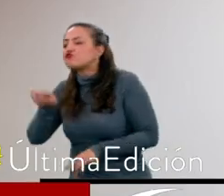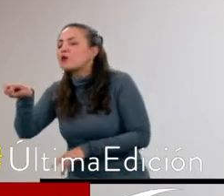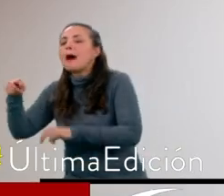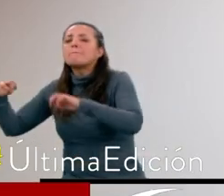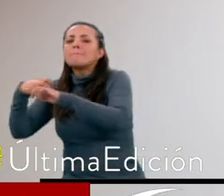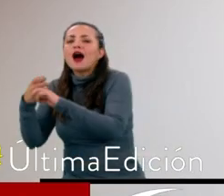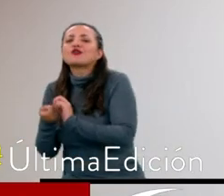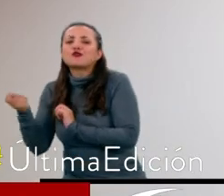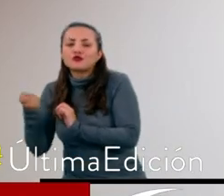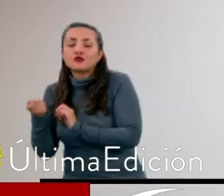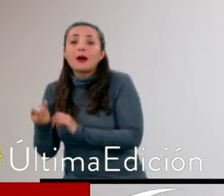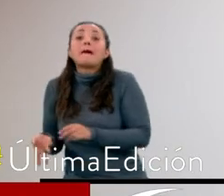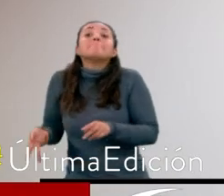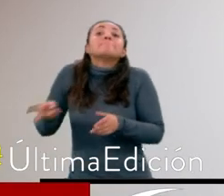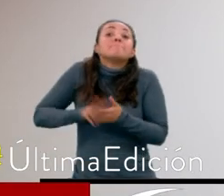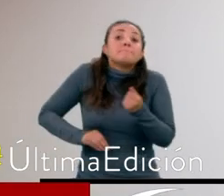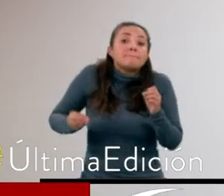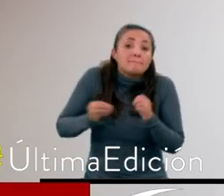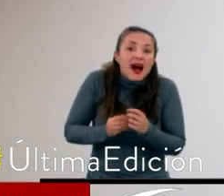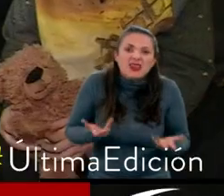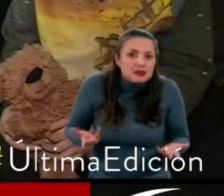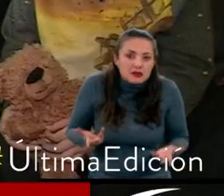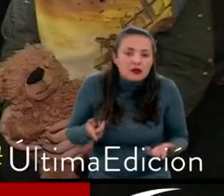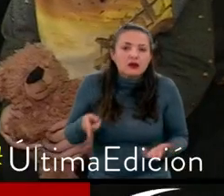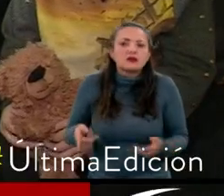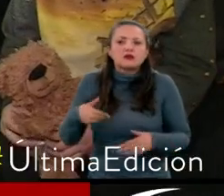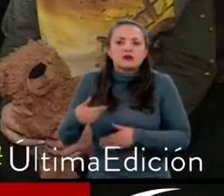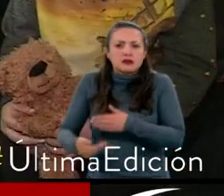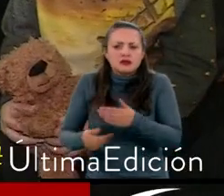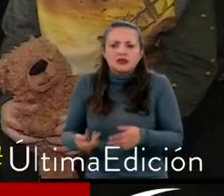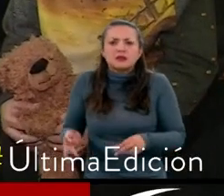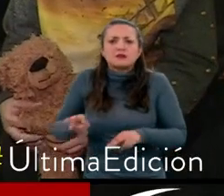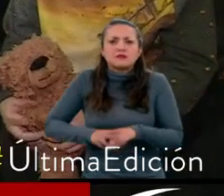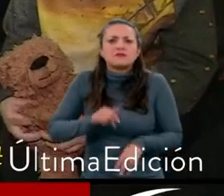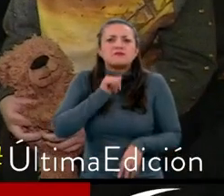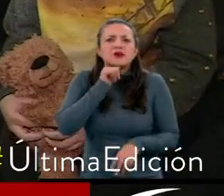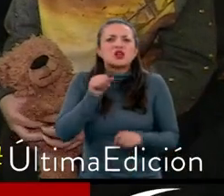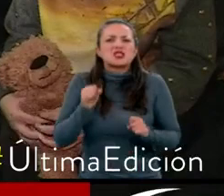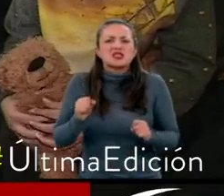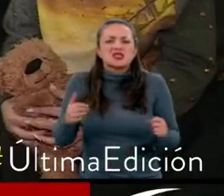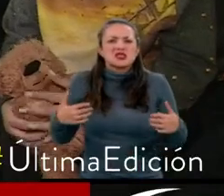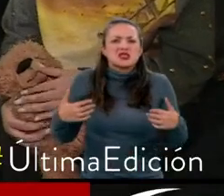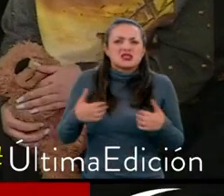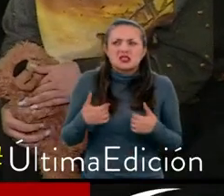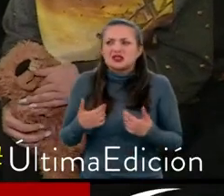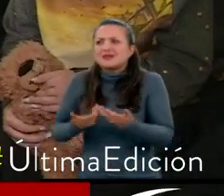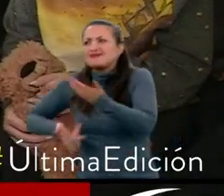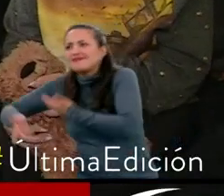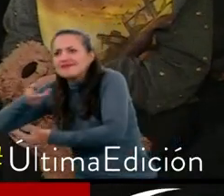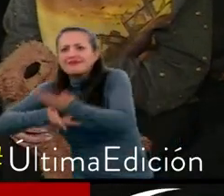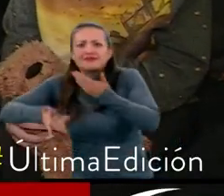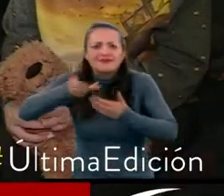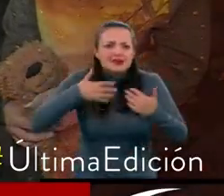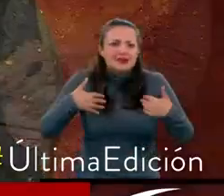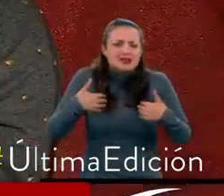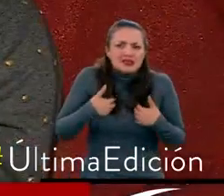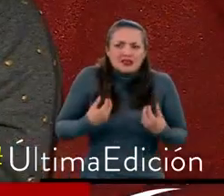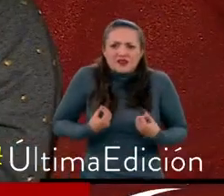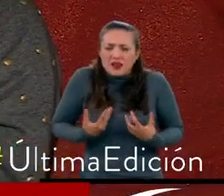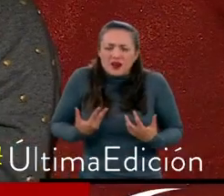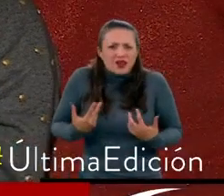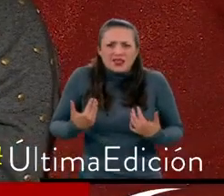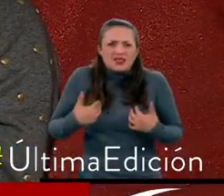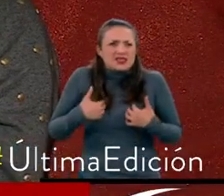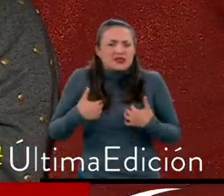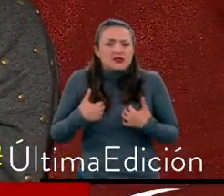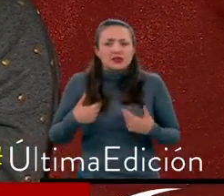Y a esto se le suma que poco a poco empiezan a sentir con mayor intensidad el miedo a socializar, a vivir. A veces no